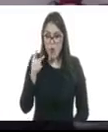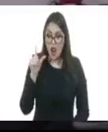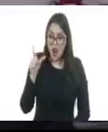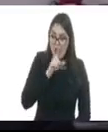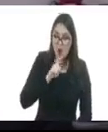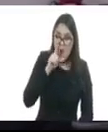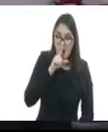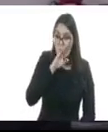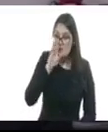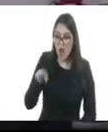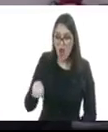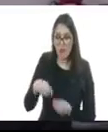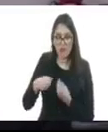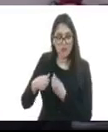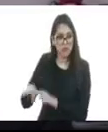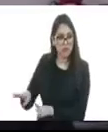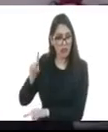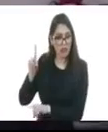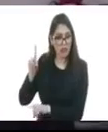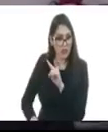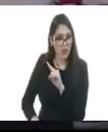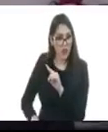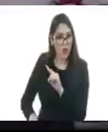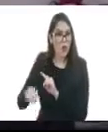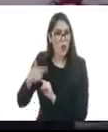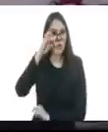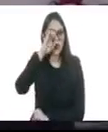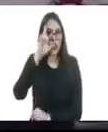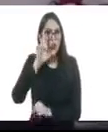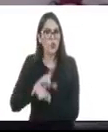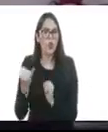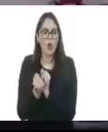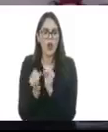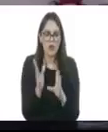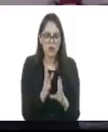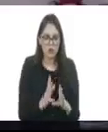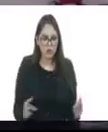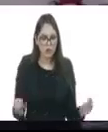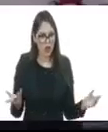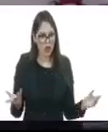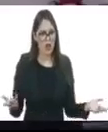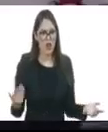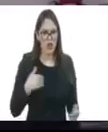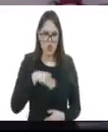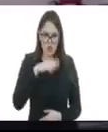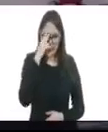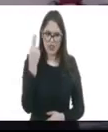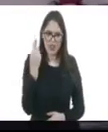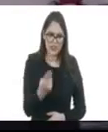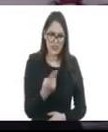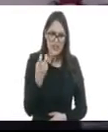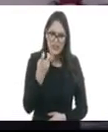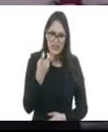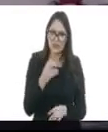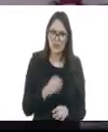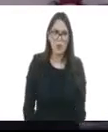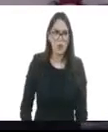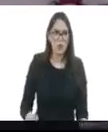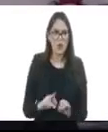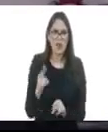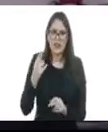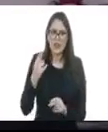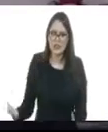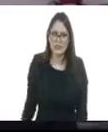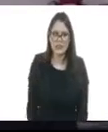una cultura. Entonces es muy importante tener que recuperar esto, ¿no? Y es un tema, el de